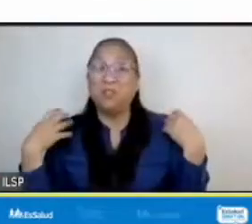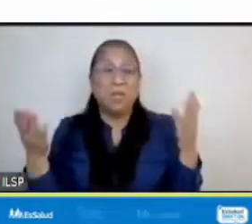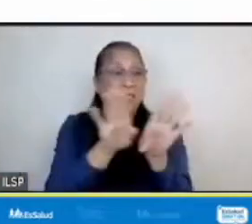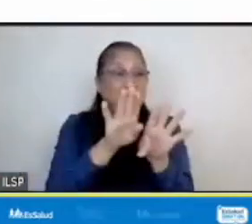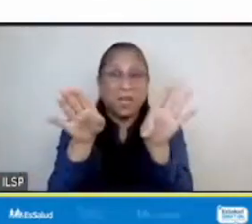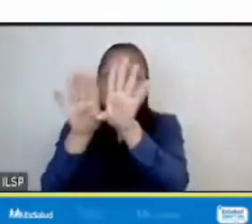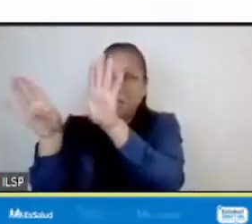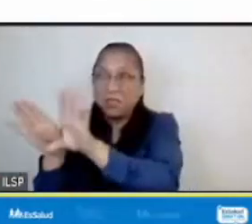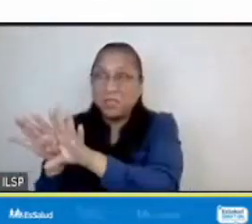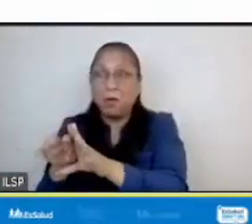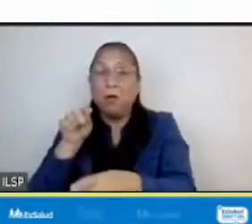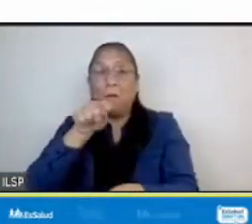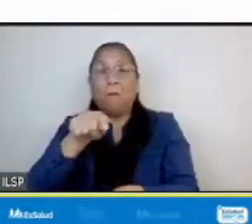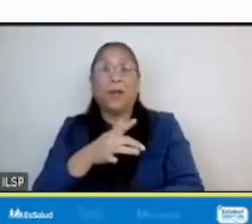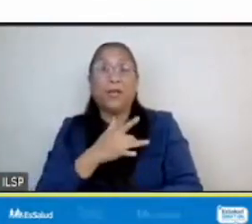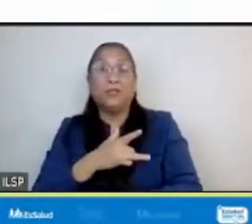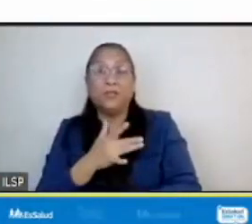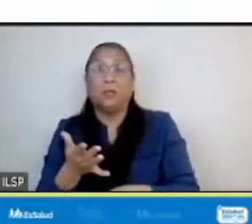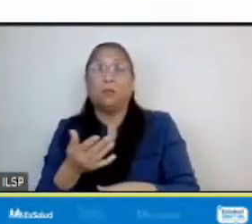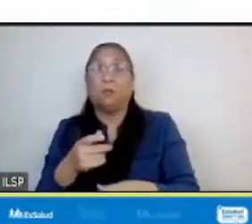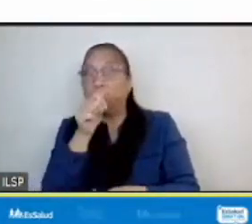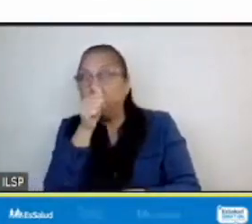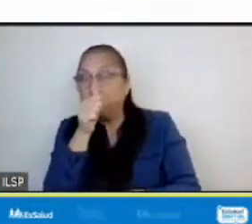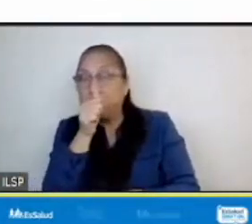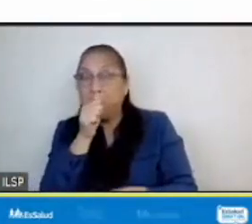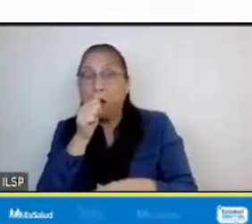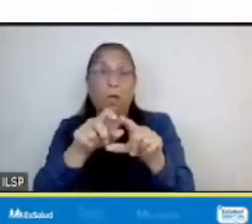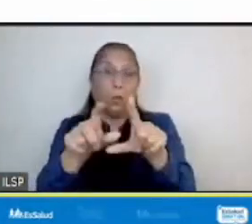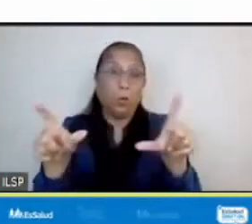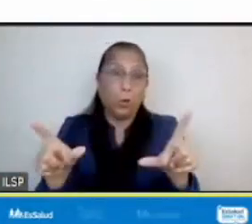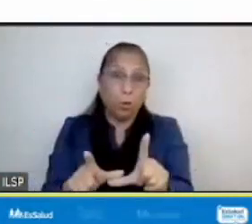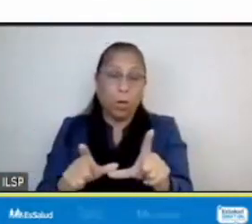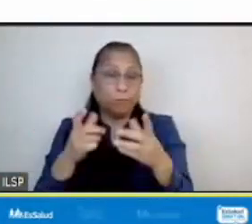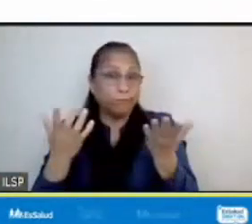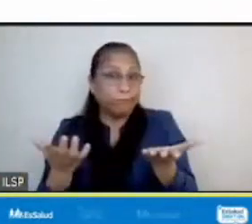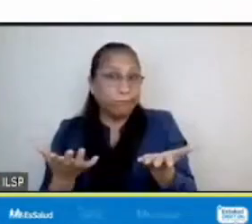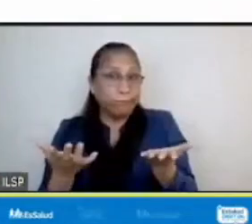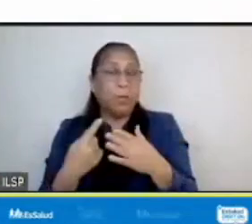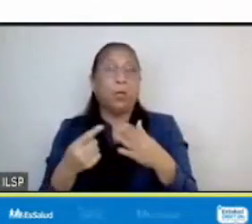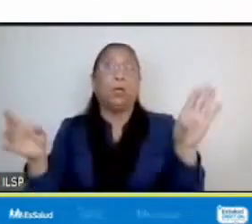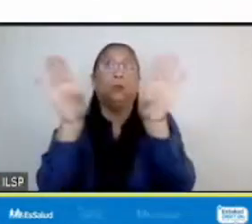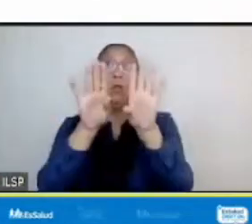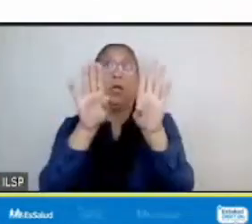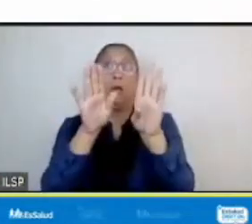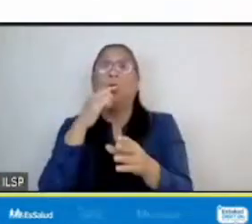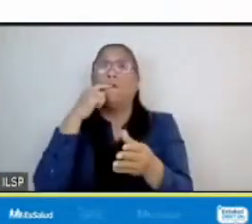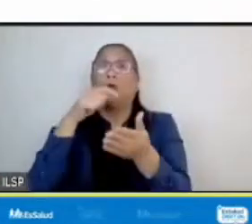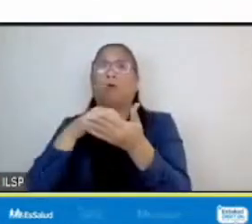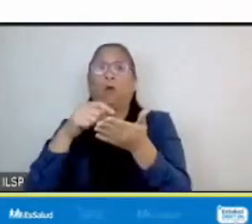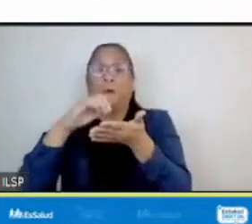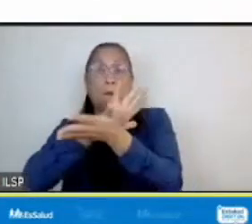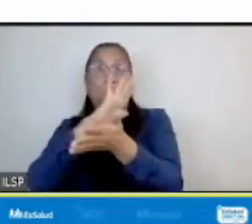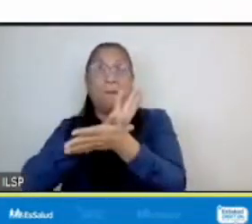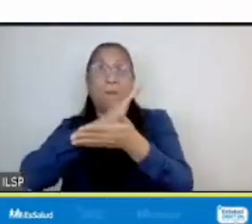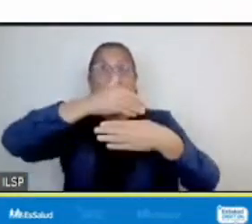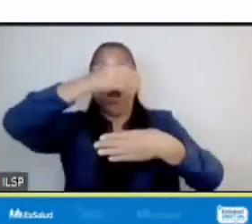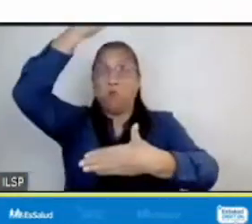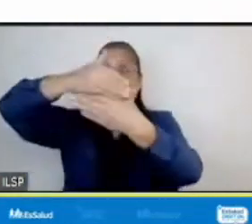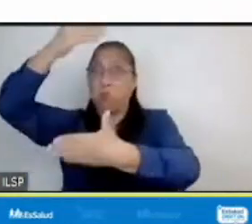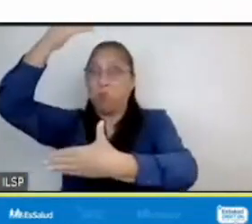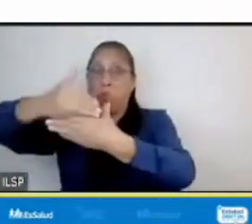más, digamos, privados, si quieren, el ambiente uno gusta, y cierran las ventanas, ponen como que papeles o que,